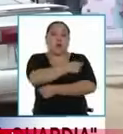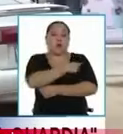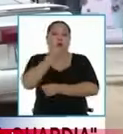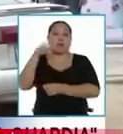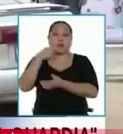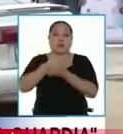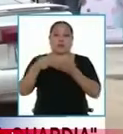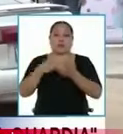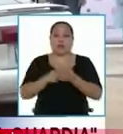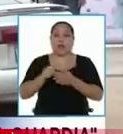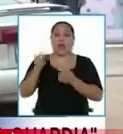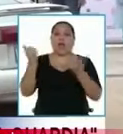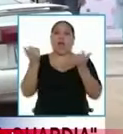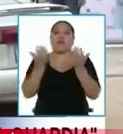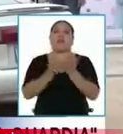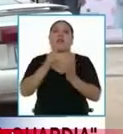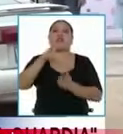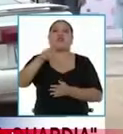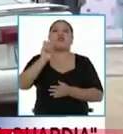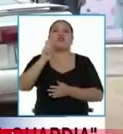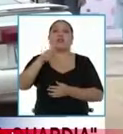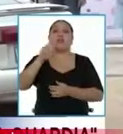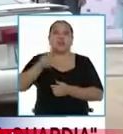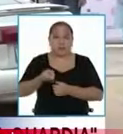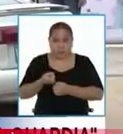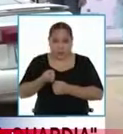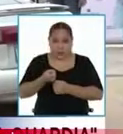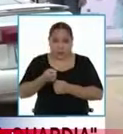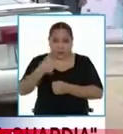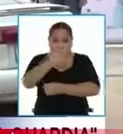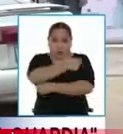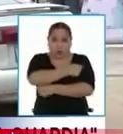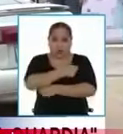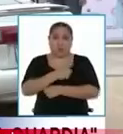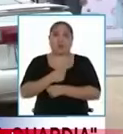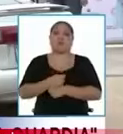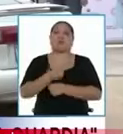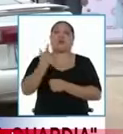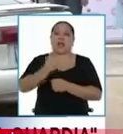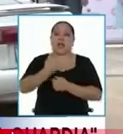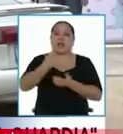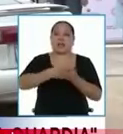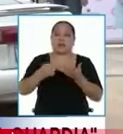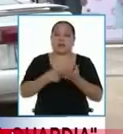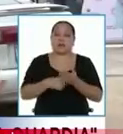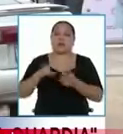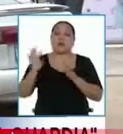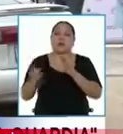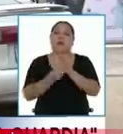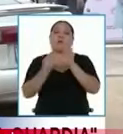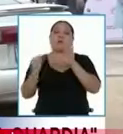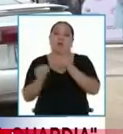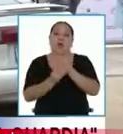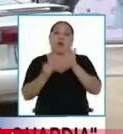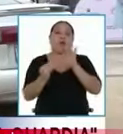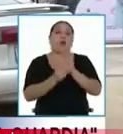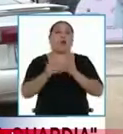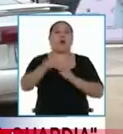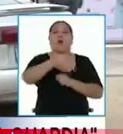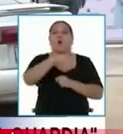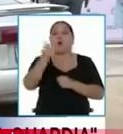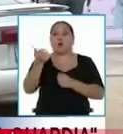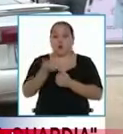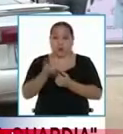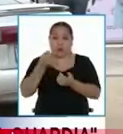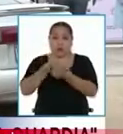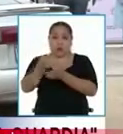mes de abril van a ser 200.000 dosis a las que se van a sumar otras dosis de vacunas que hemos